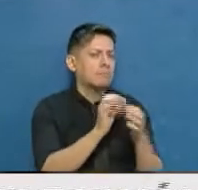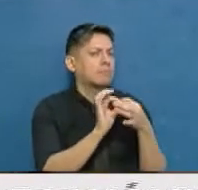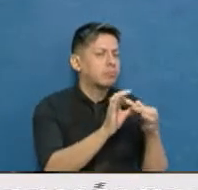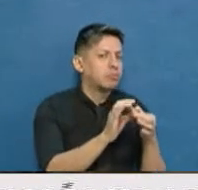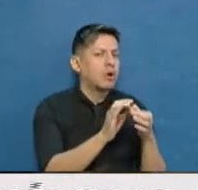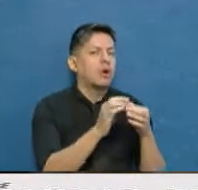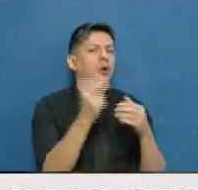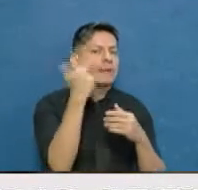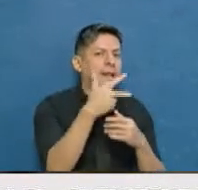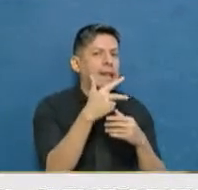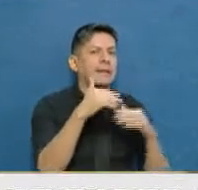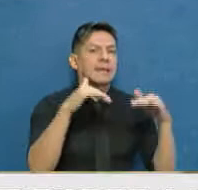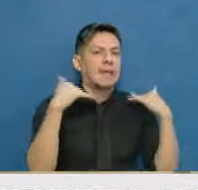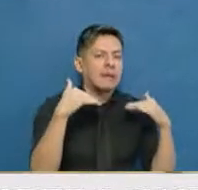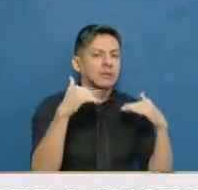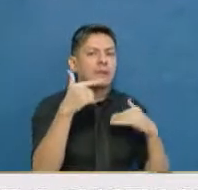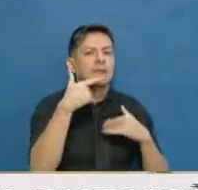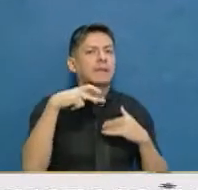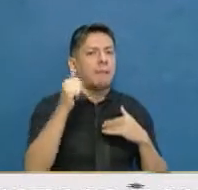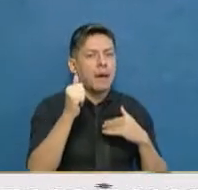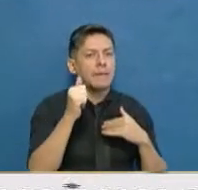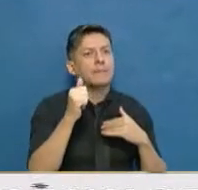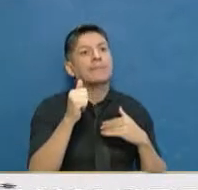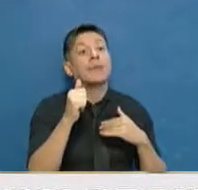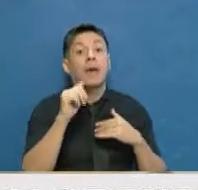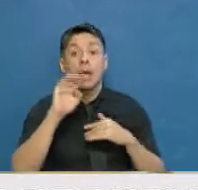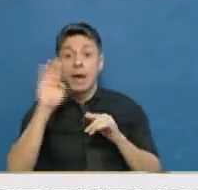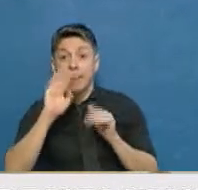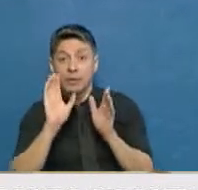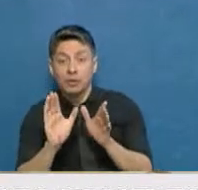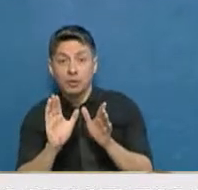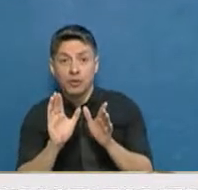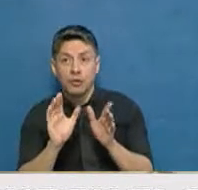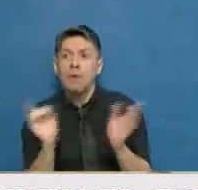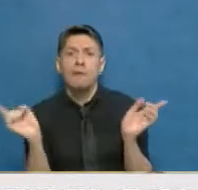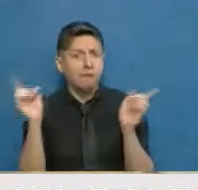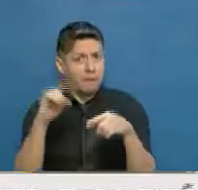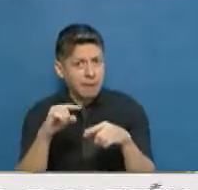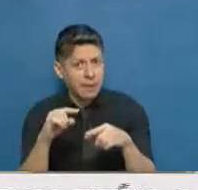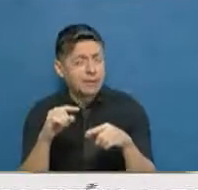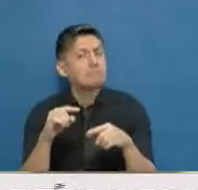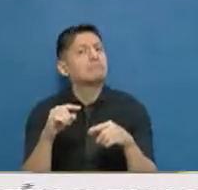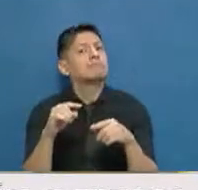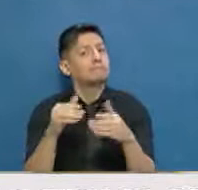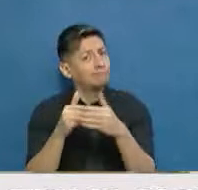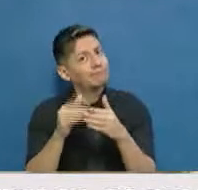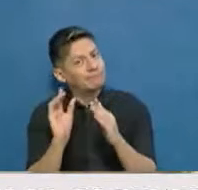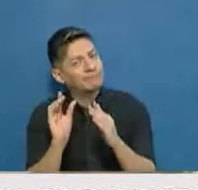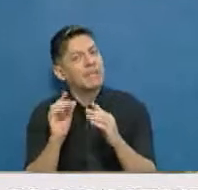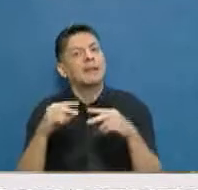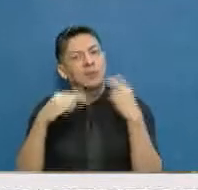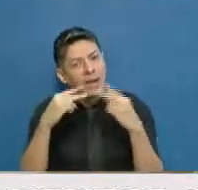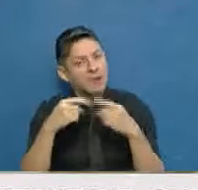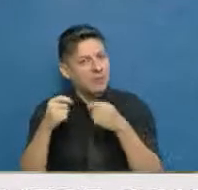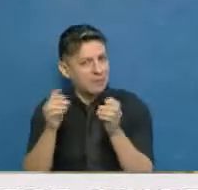spa, entre otros. En el amarillo se encuentran las que volvieron con restricciones, como restaurantes y comercio minorista. Y por último, en